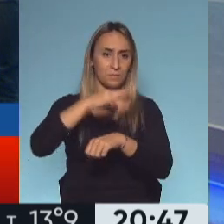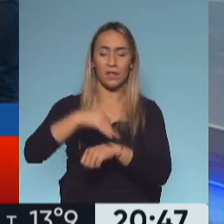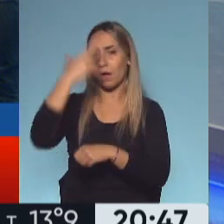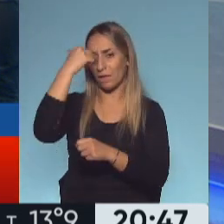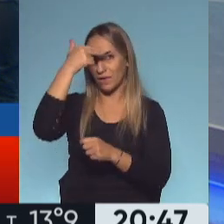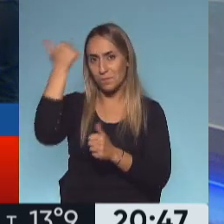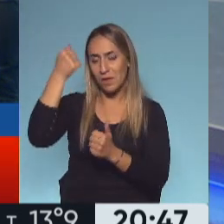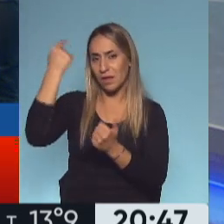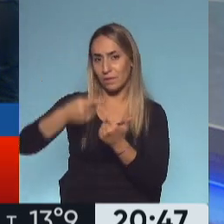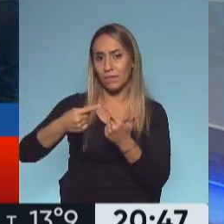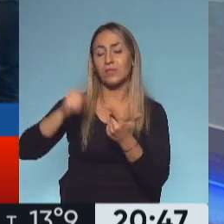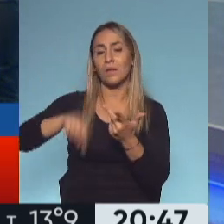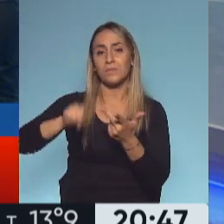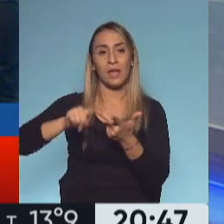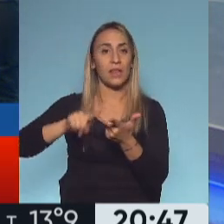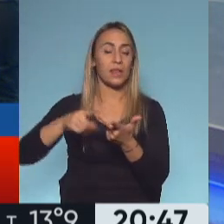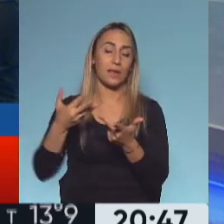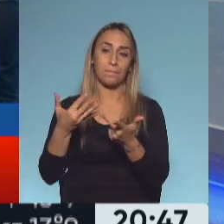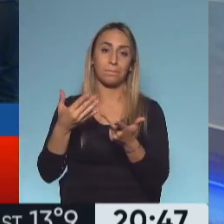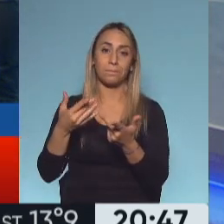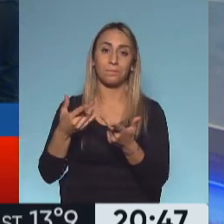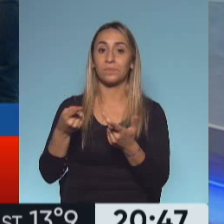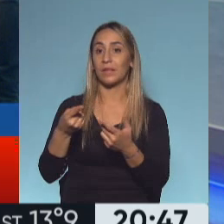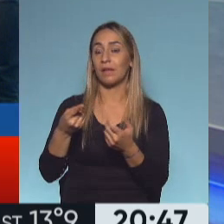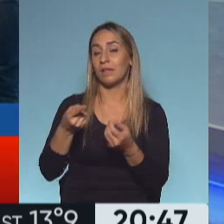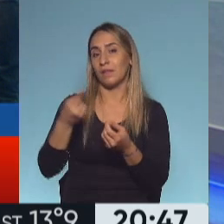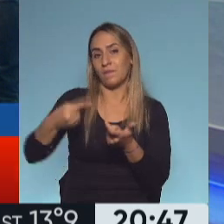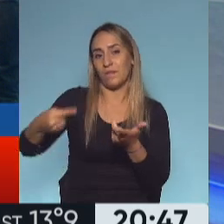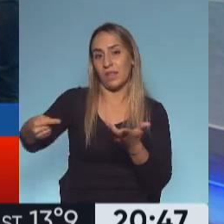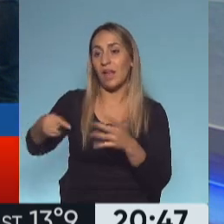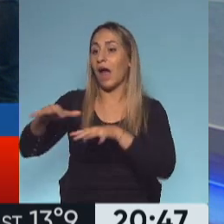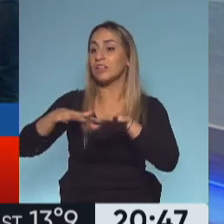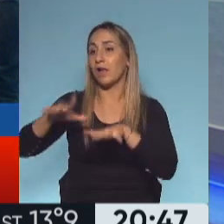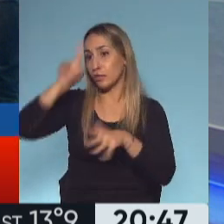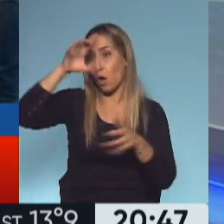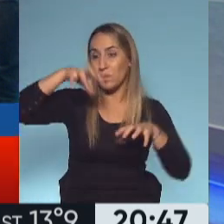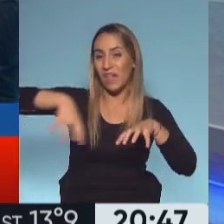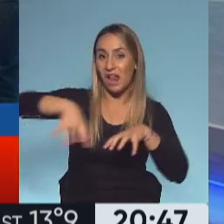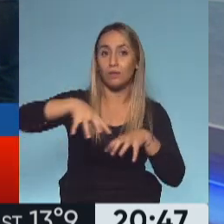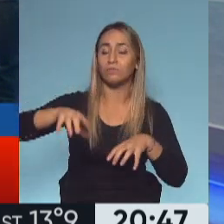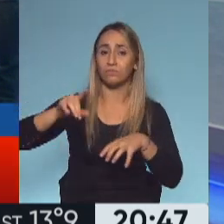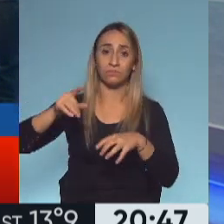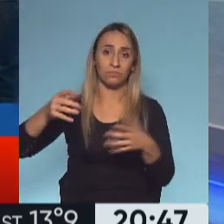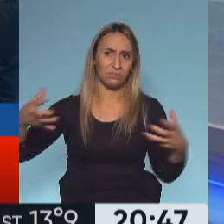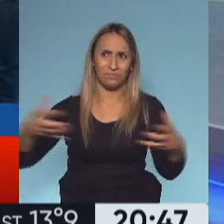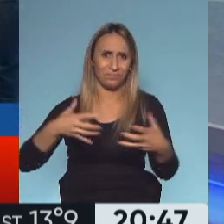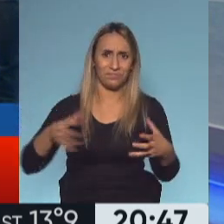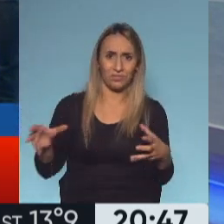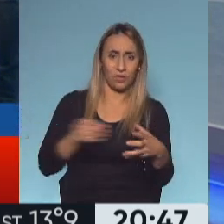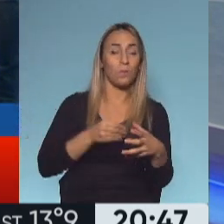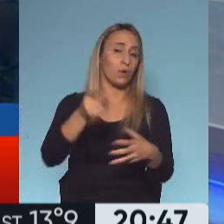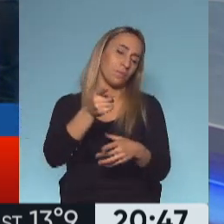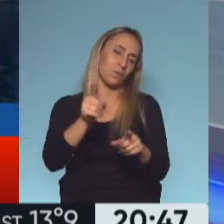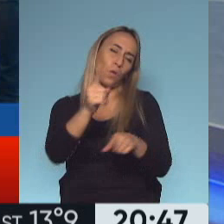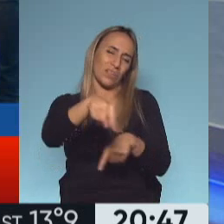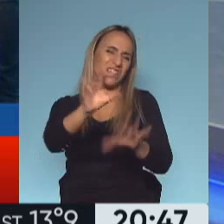enfermería, personal también que, digamos, representa las distintas áreas y actividades del hospital, hasta capellán del hospital, Claro. porque allí, como ustedes